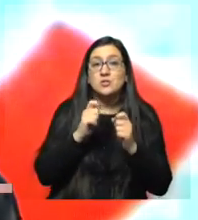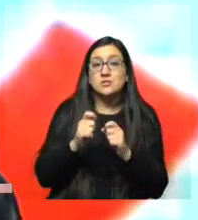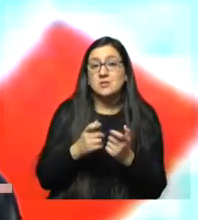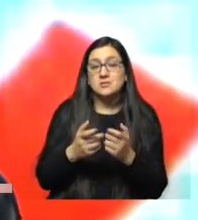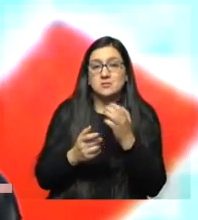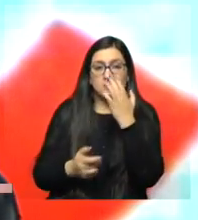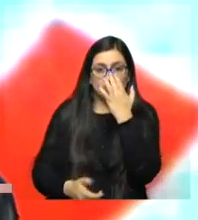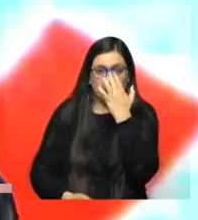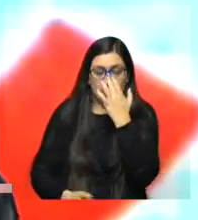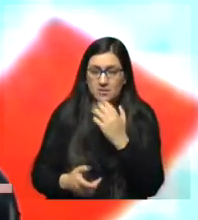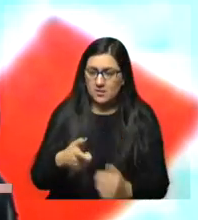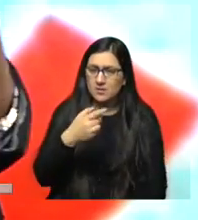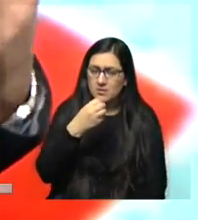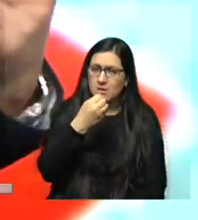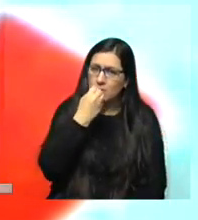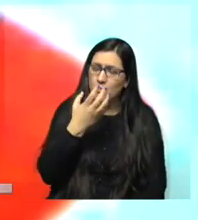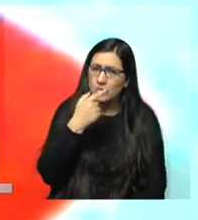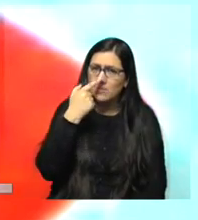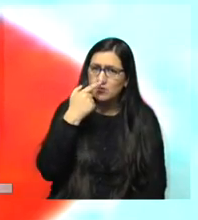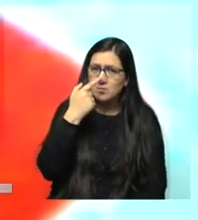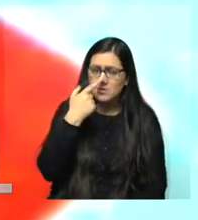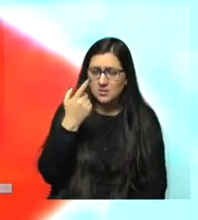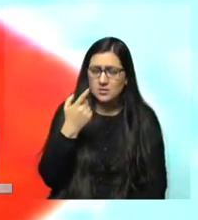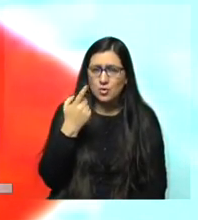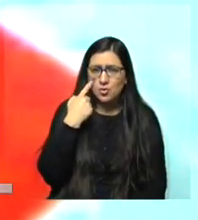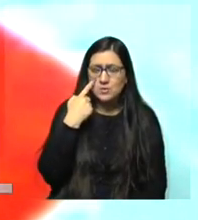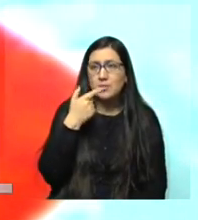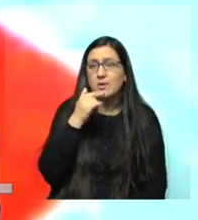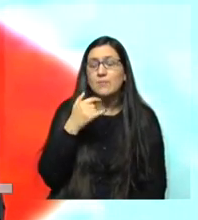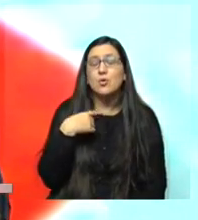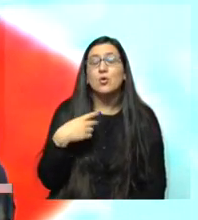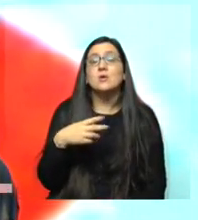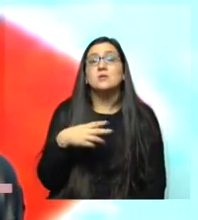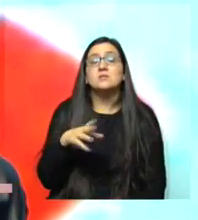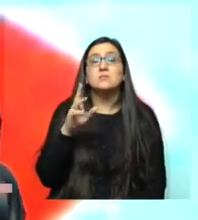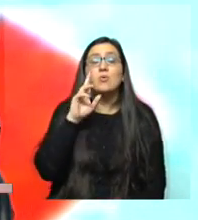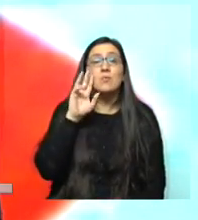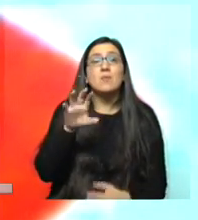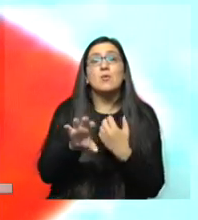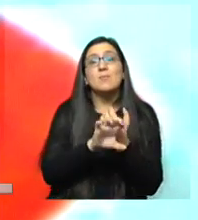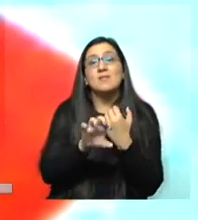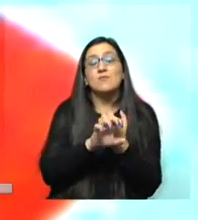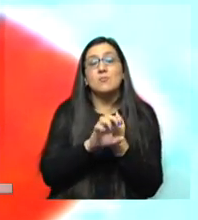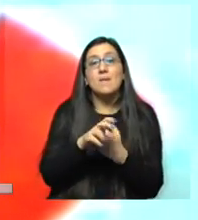otros. Está buenísimo eso. Es como cuando vos en una plataforma de estas que mirás películas o series, dicen, ah, como vos